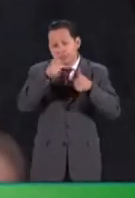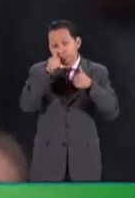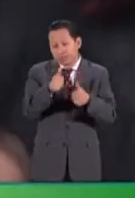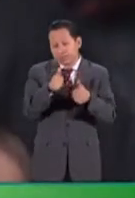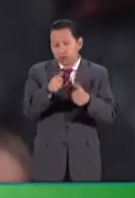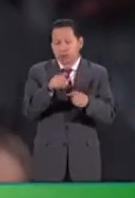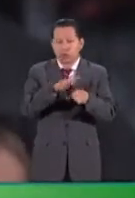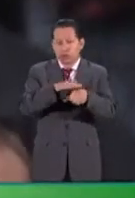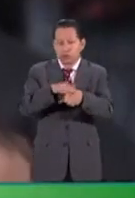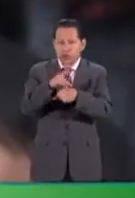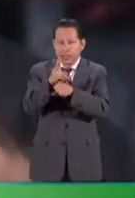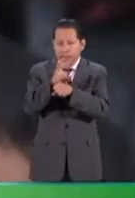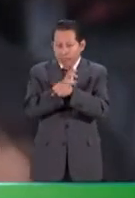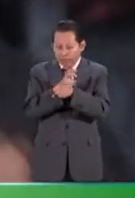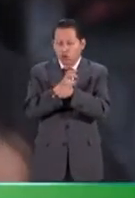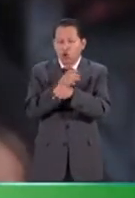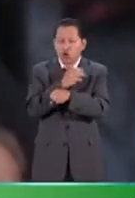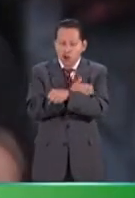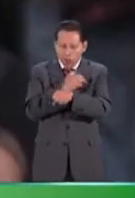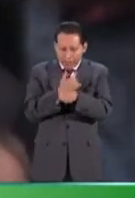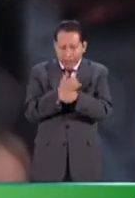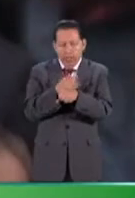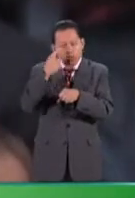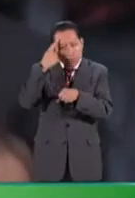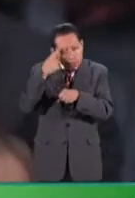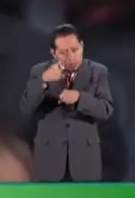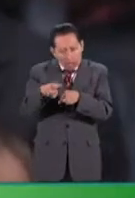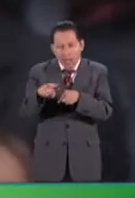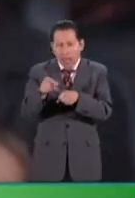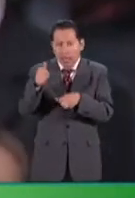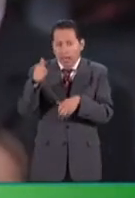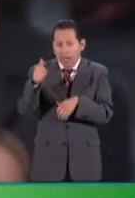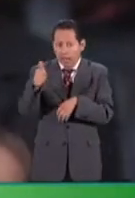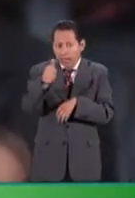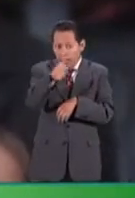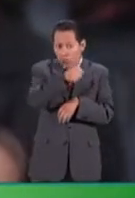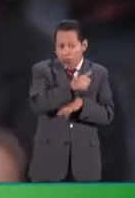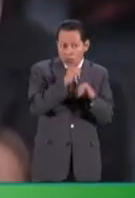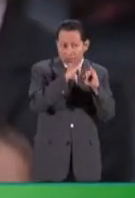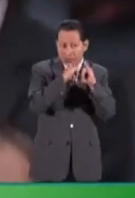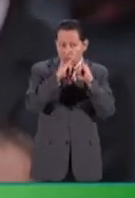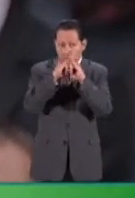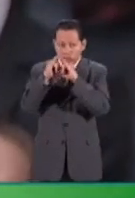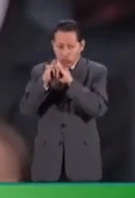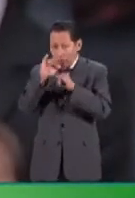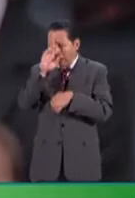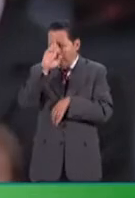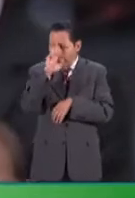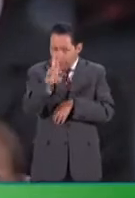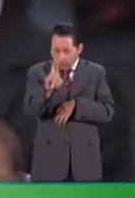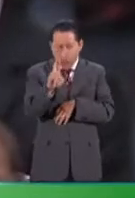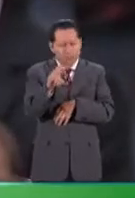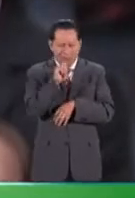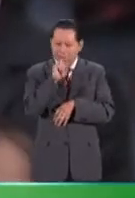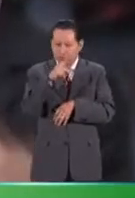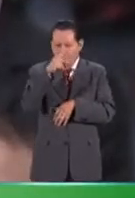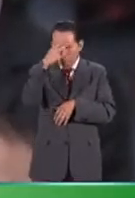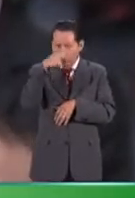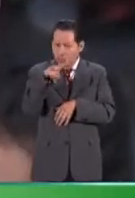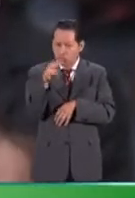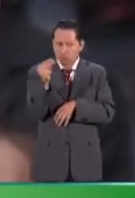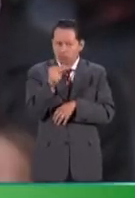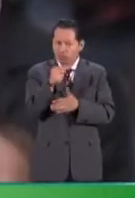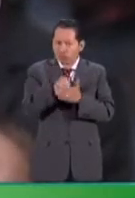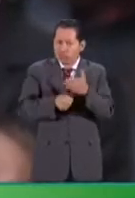ciudadanas. Los invito, compañeros legisladores, a respetar a cada una de las instituciones como nos lo exige México, a